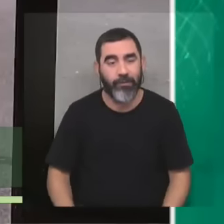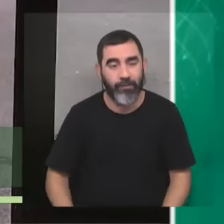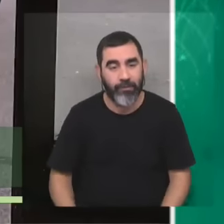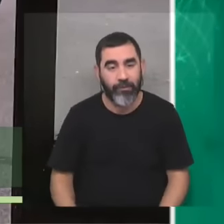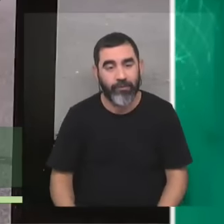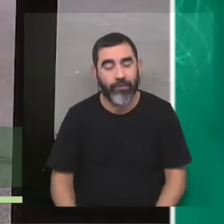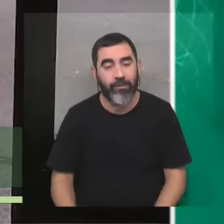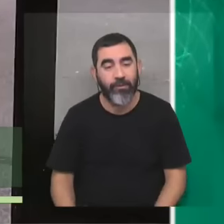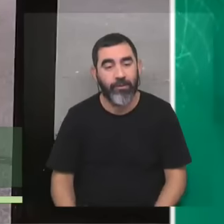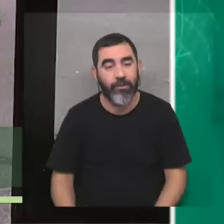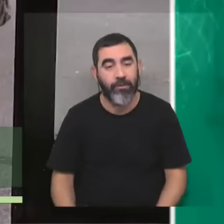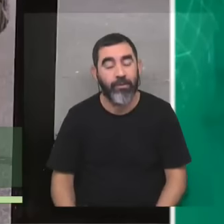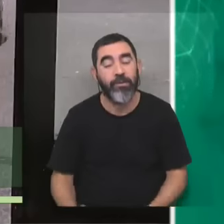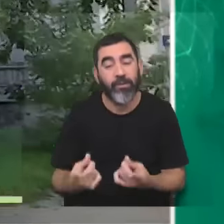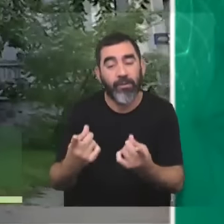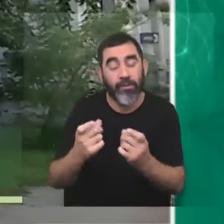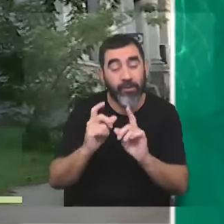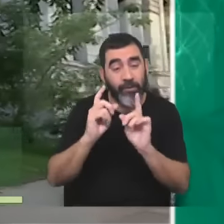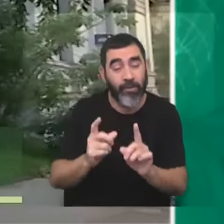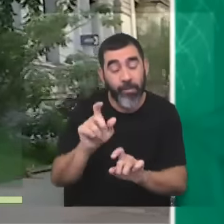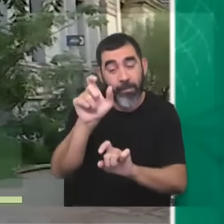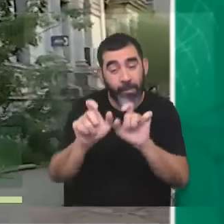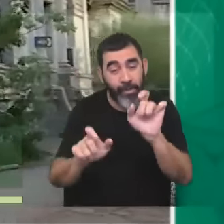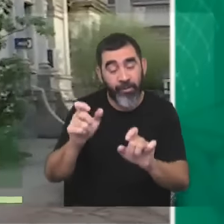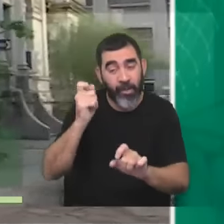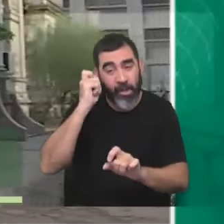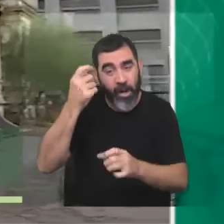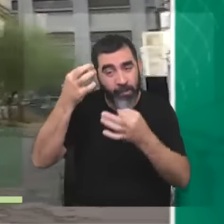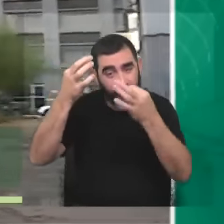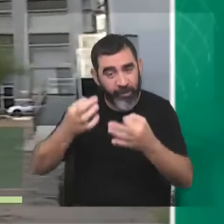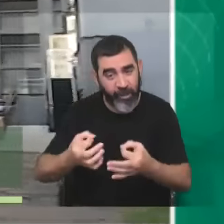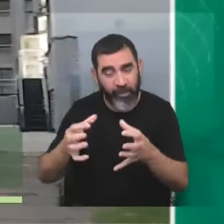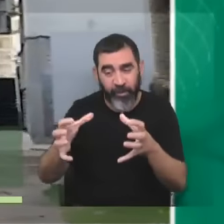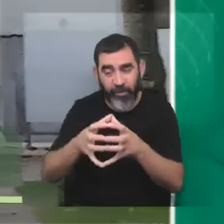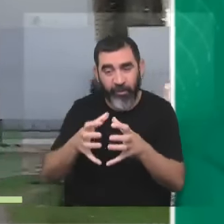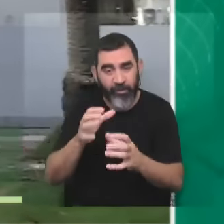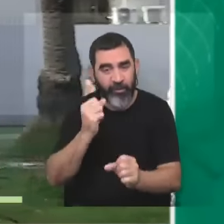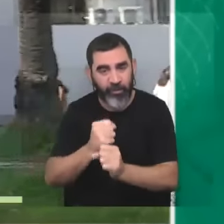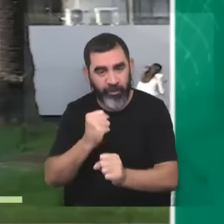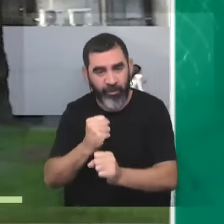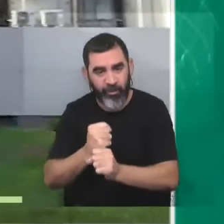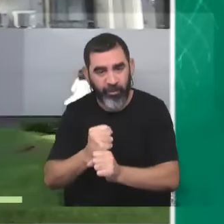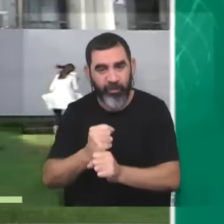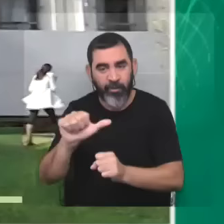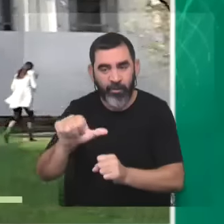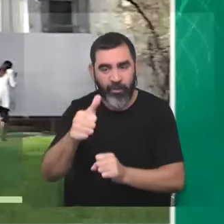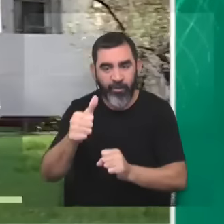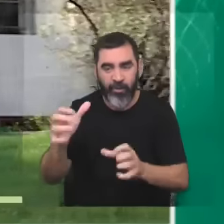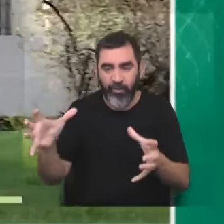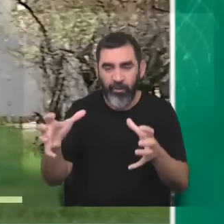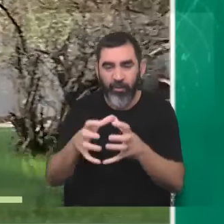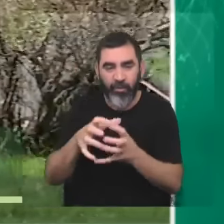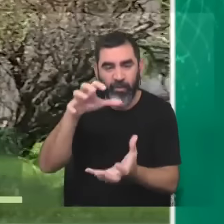políticas de género para eso necesitamos también personas capacitadas equipos de trabajo hemos logrado que que todas las unidades